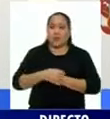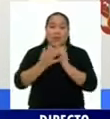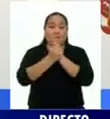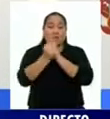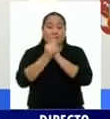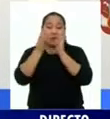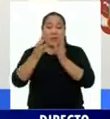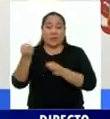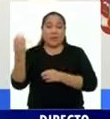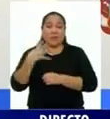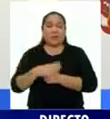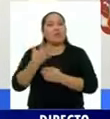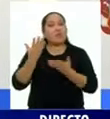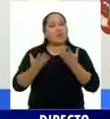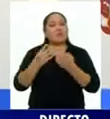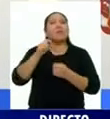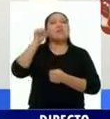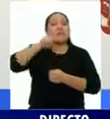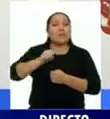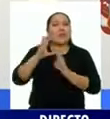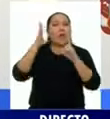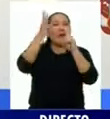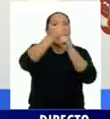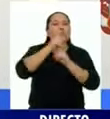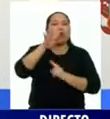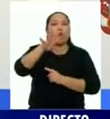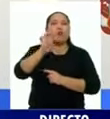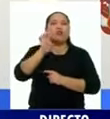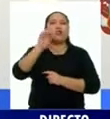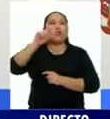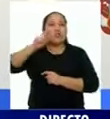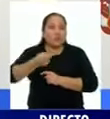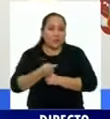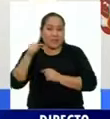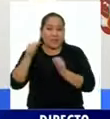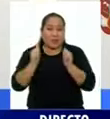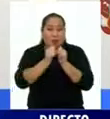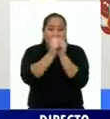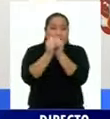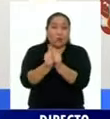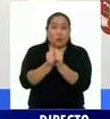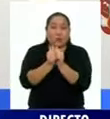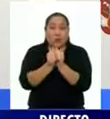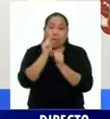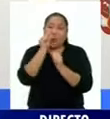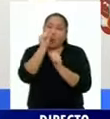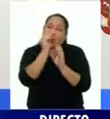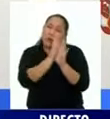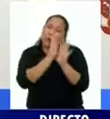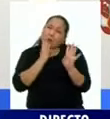nos dicen que en algún momento 400.000. Si eso va acompañado de alguna colita,